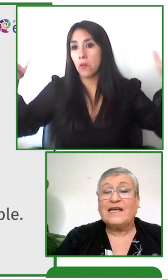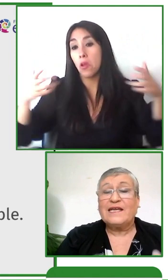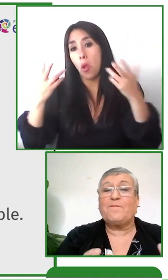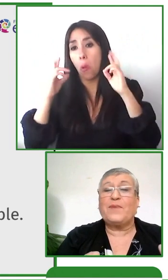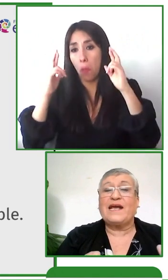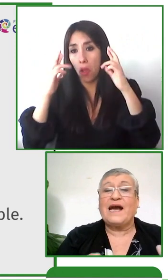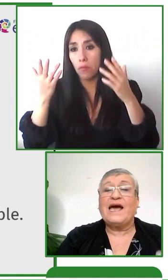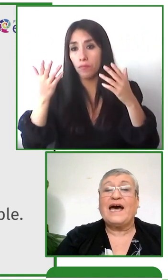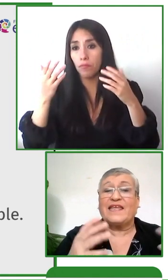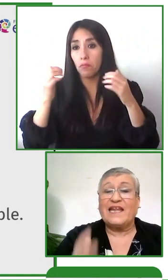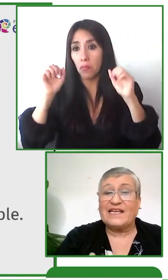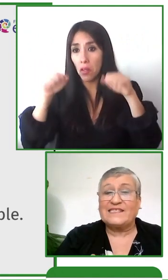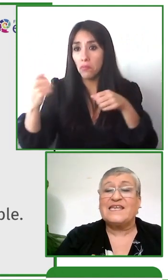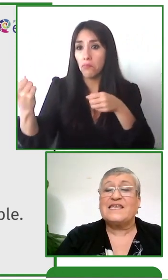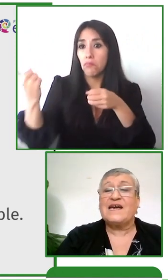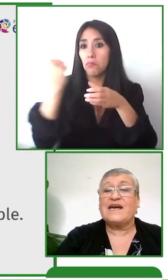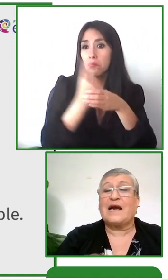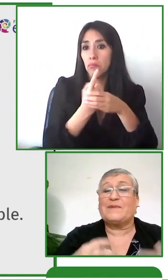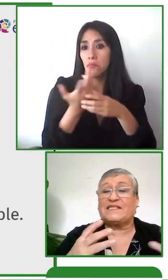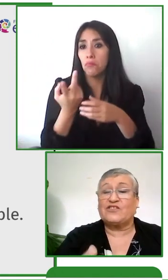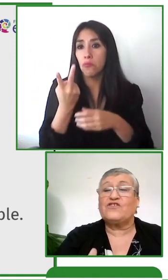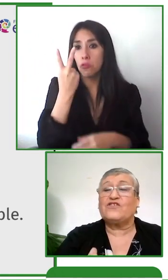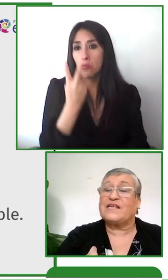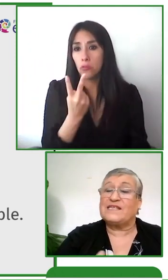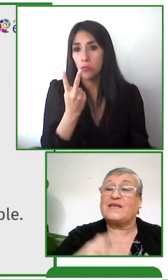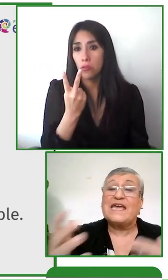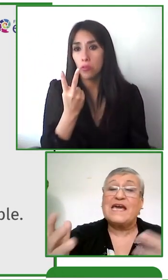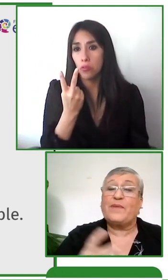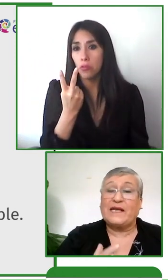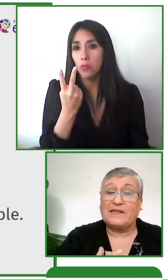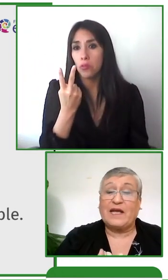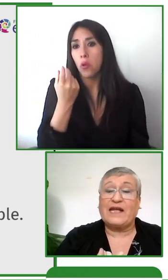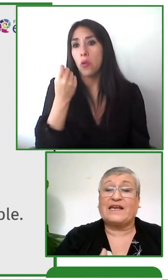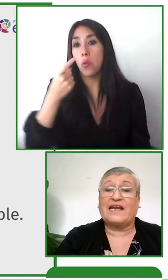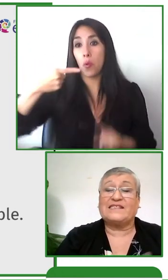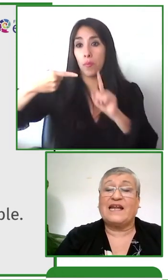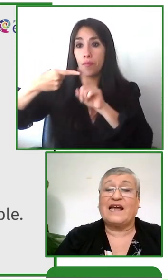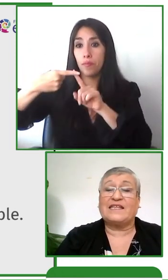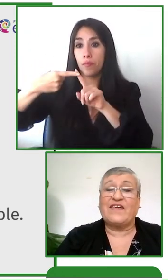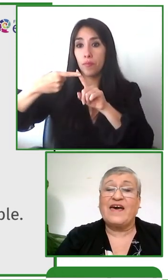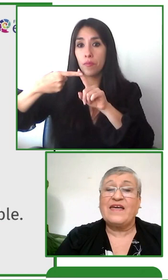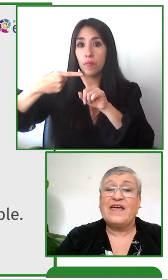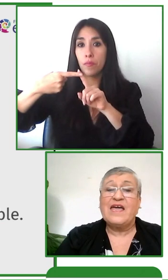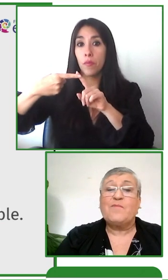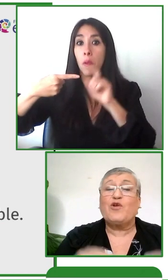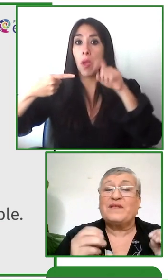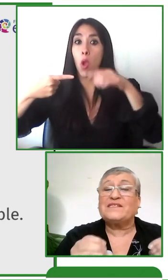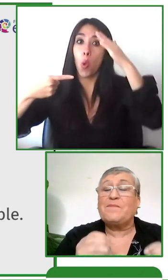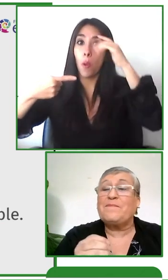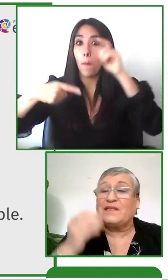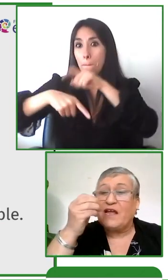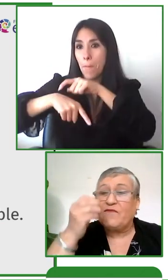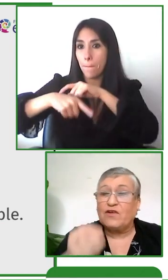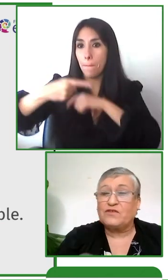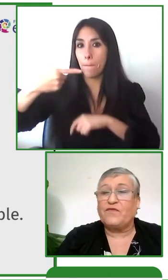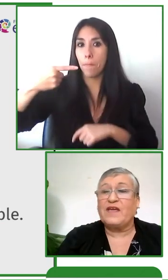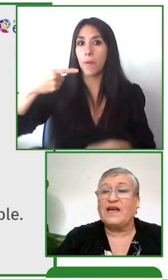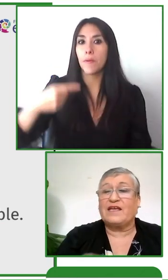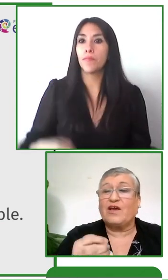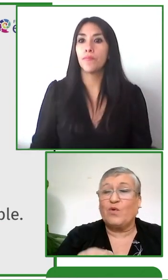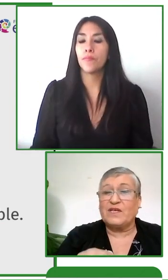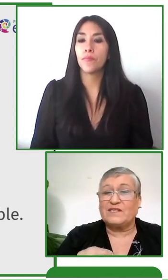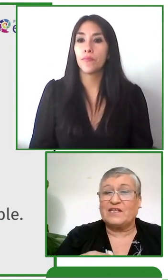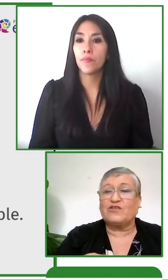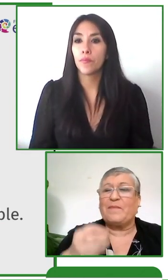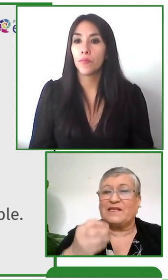implementación que implica adquirir la silla, capacitaciones, guías para realizar las actividades, pero principalmente la filosofía